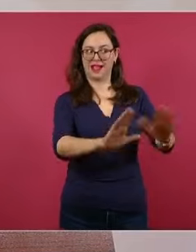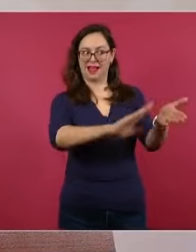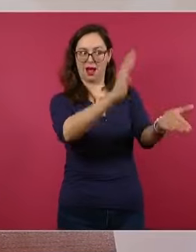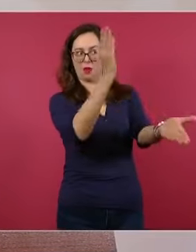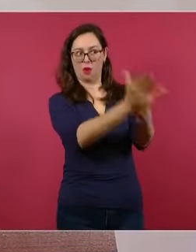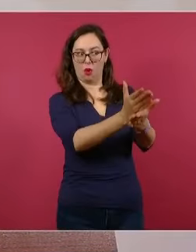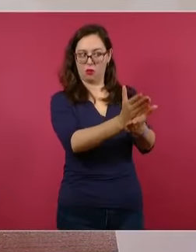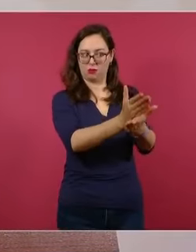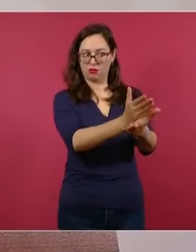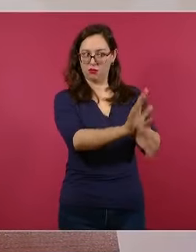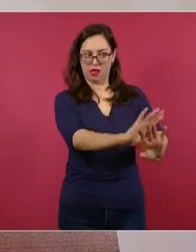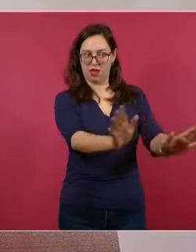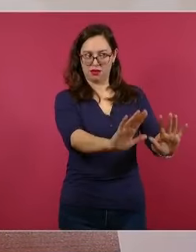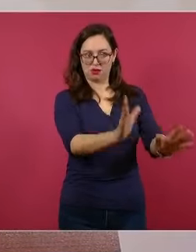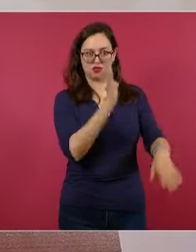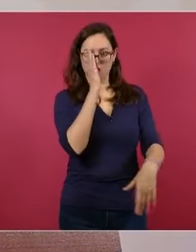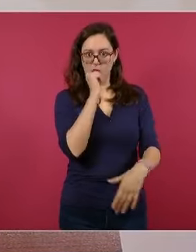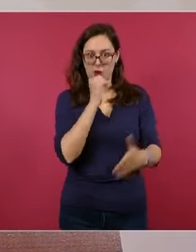tercero